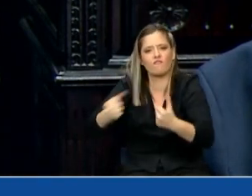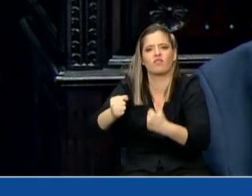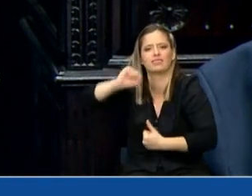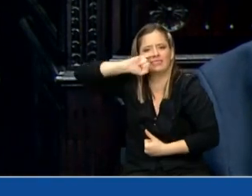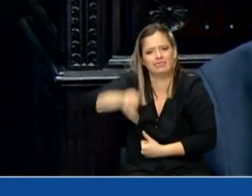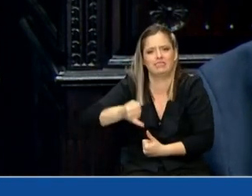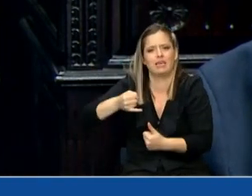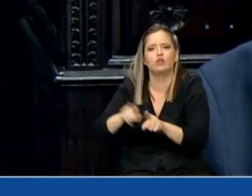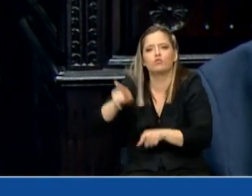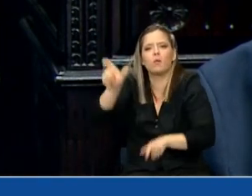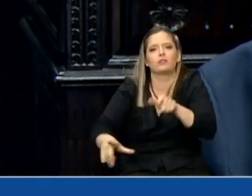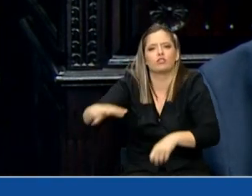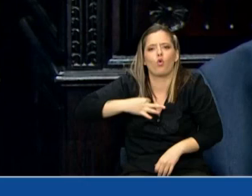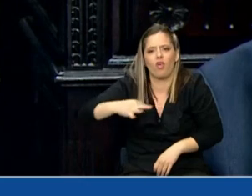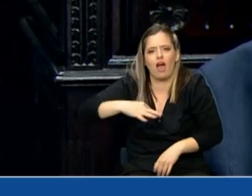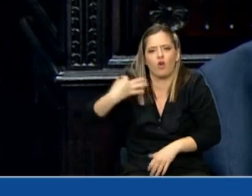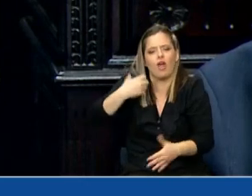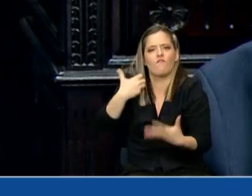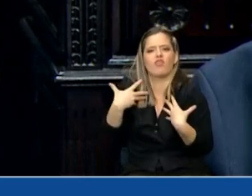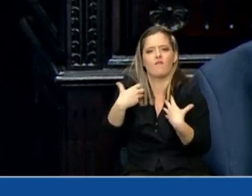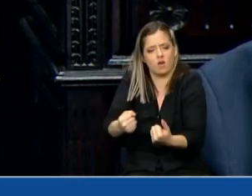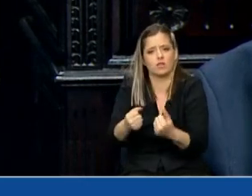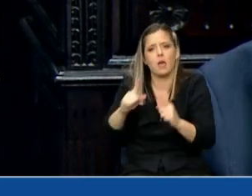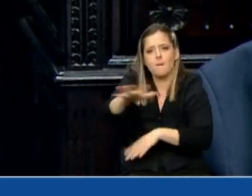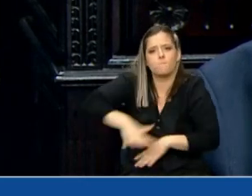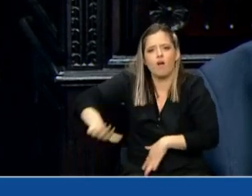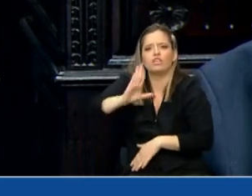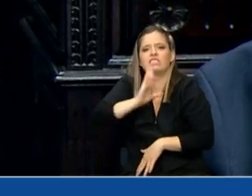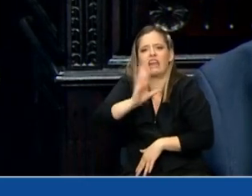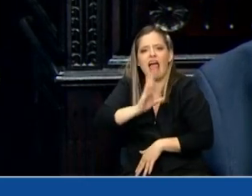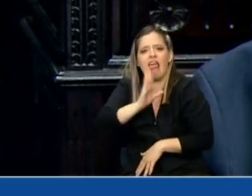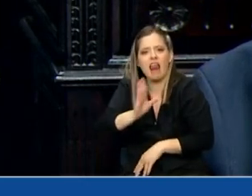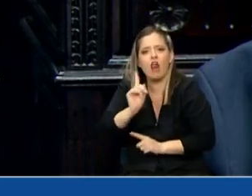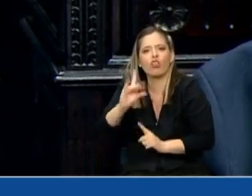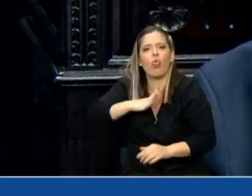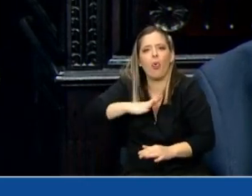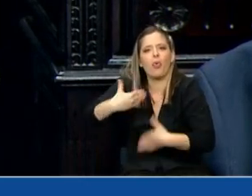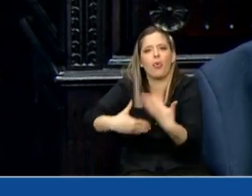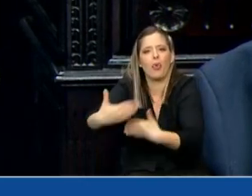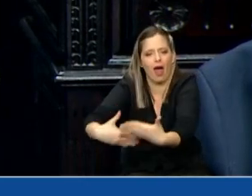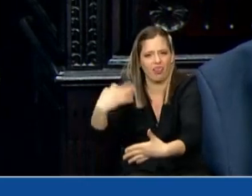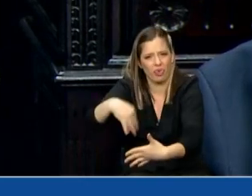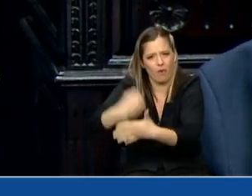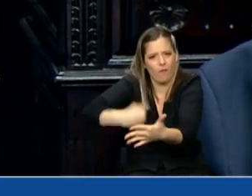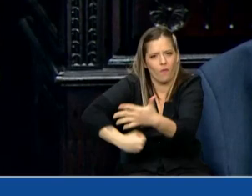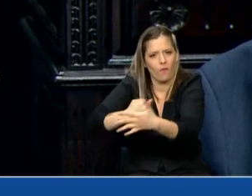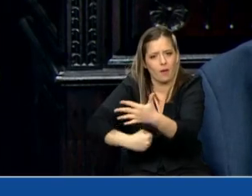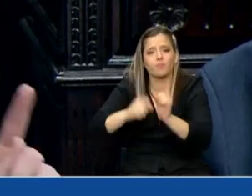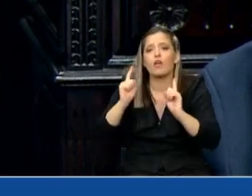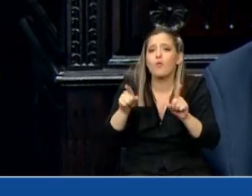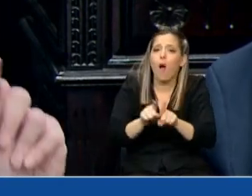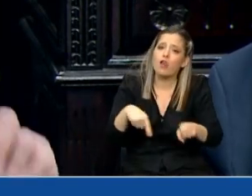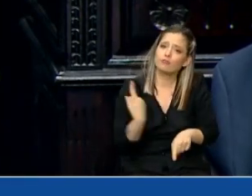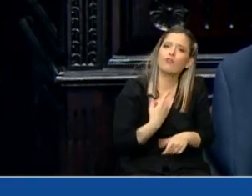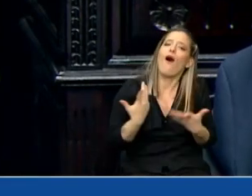de defender a su ciudadanía. El pueblo de Israel está vivo. No vamos a permitir